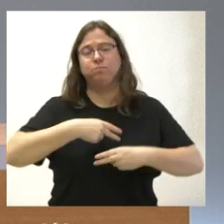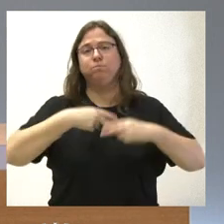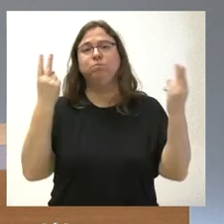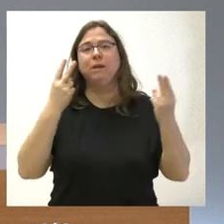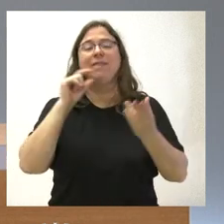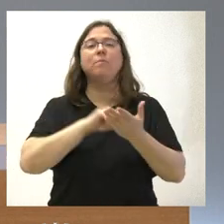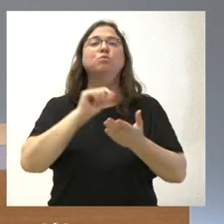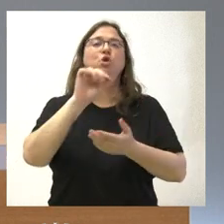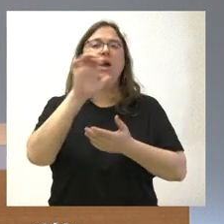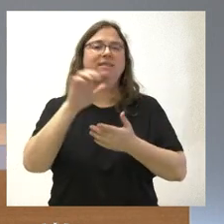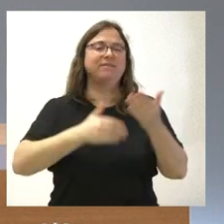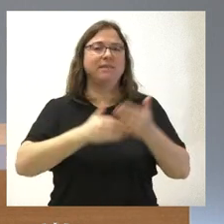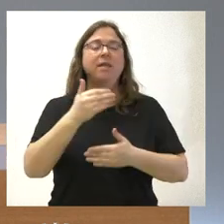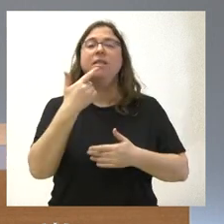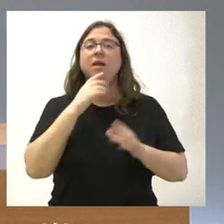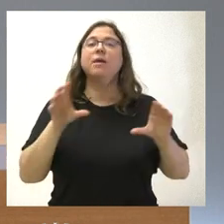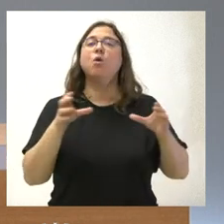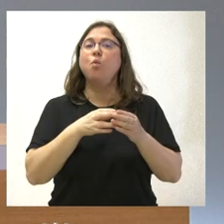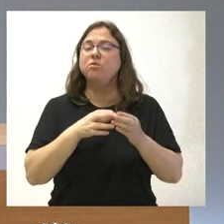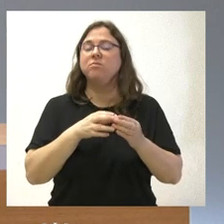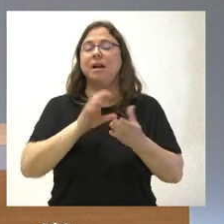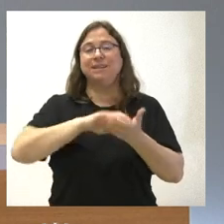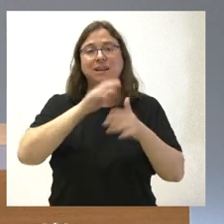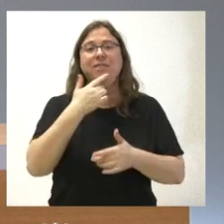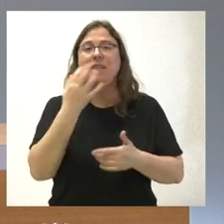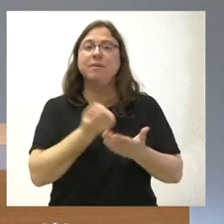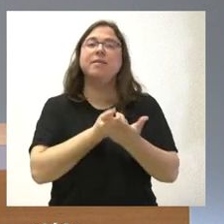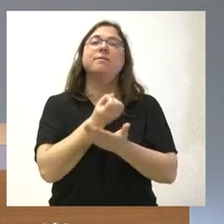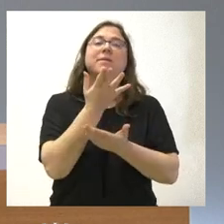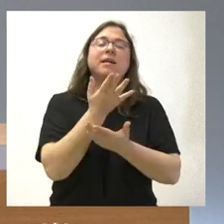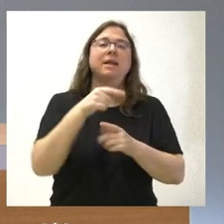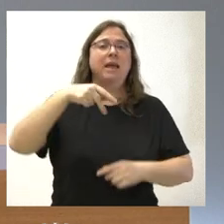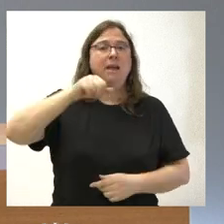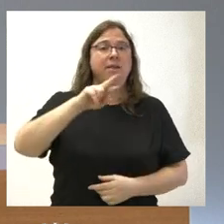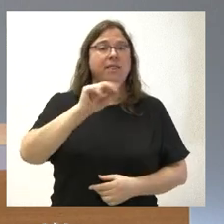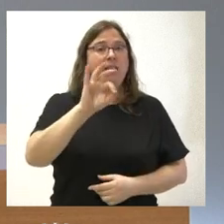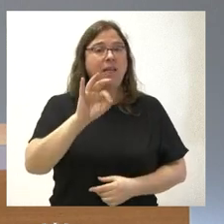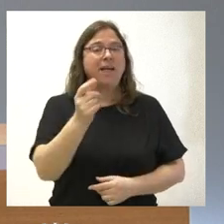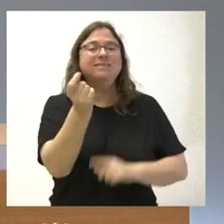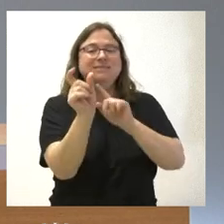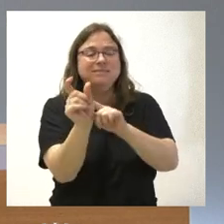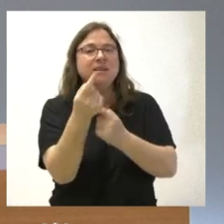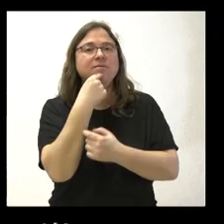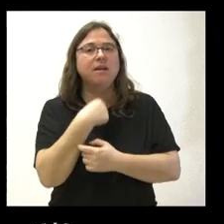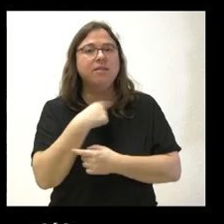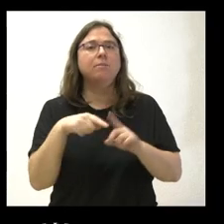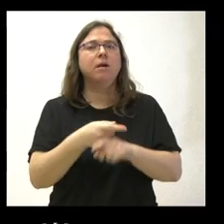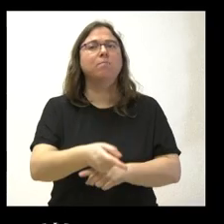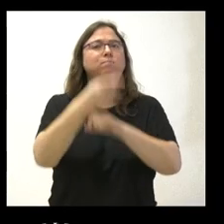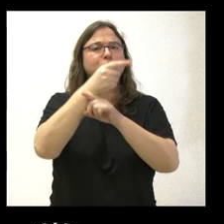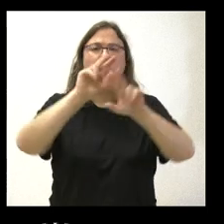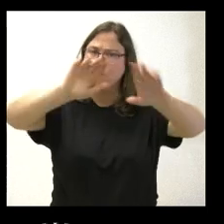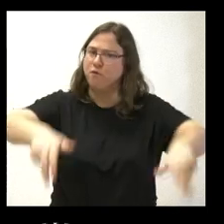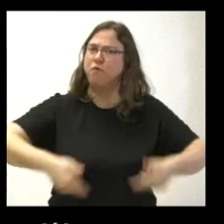es que establece que la junta debe declarar la caducidad de la concesión de navacerrada de la estación y obliga así también el desmontaje de la misma